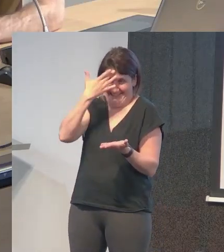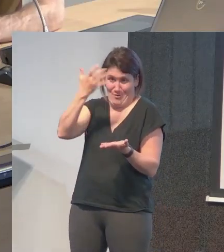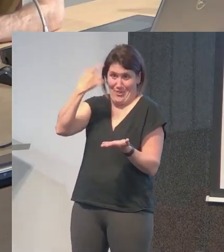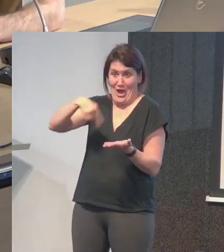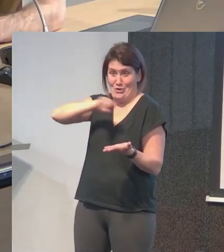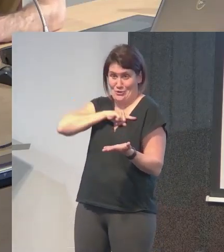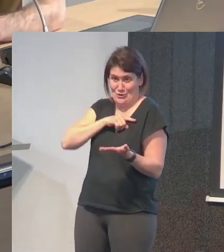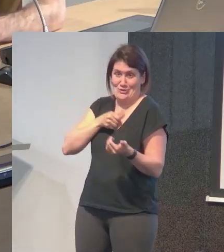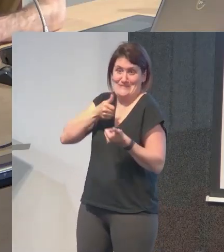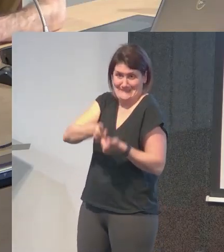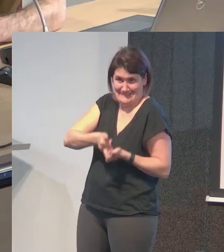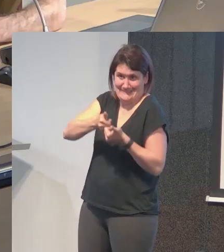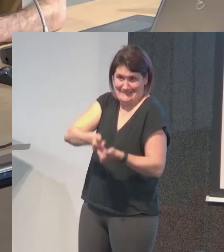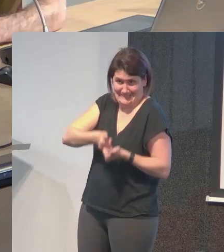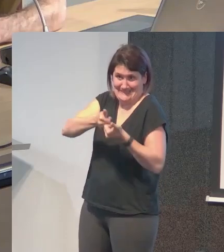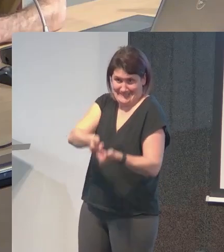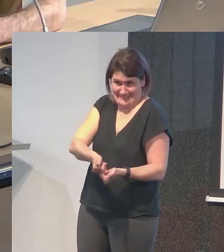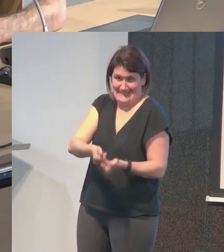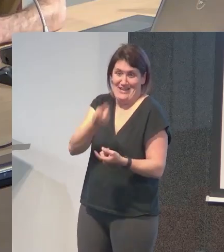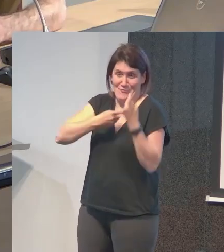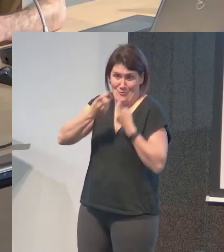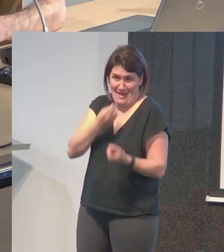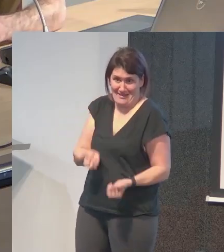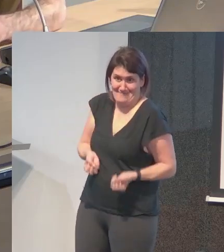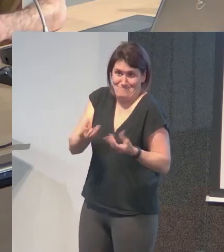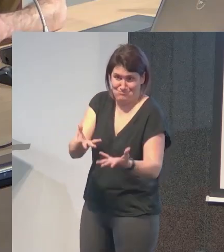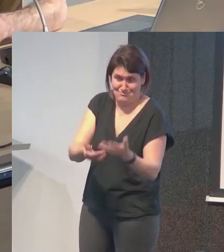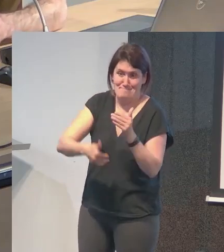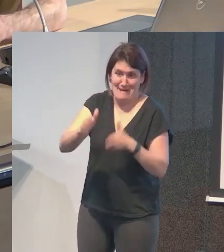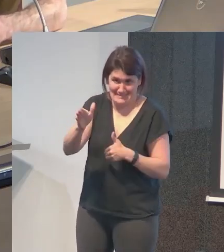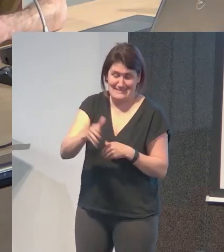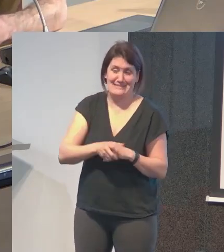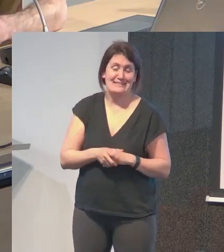seguir insistiendo y informando